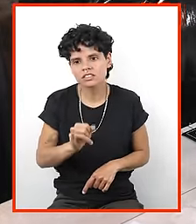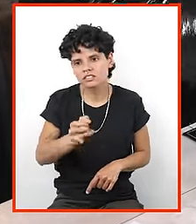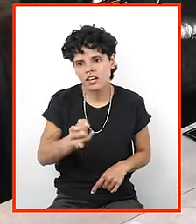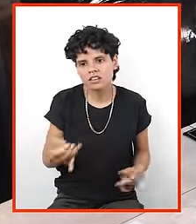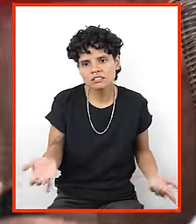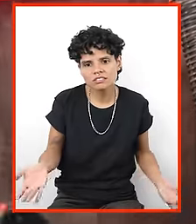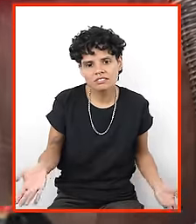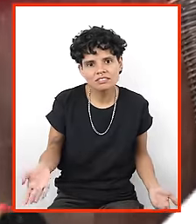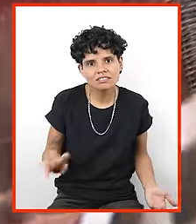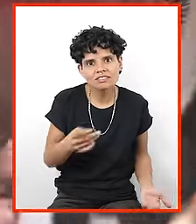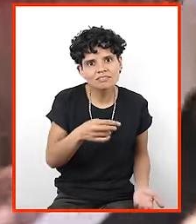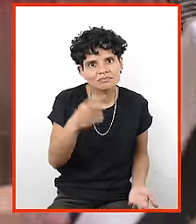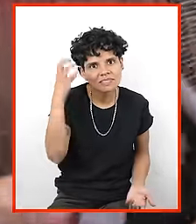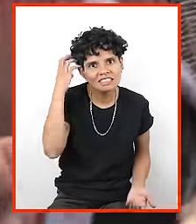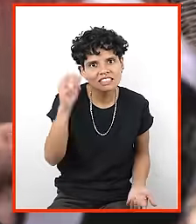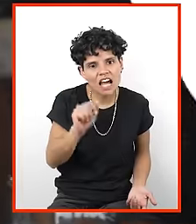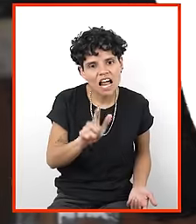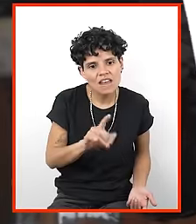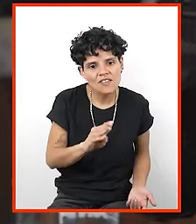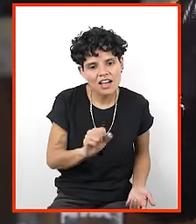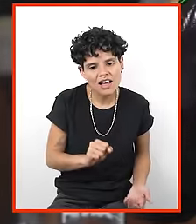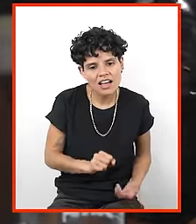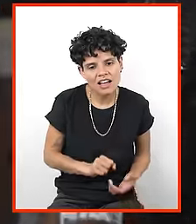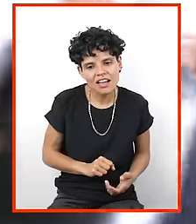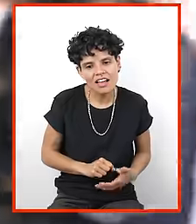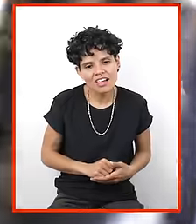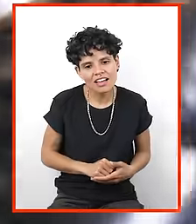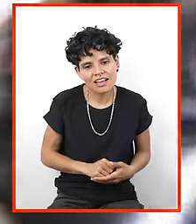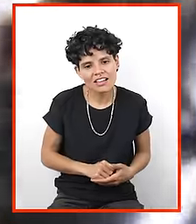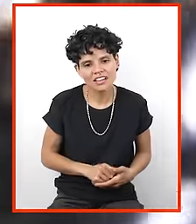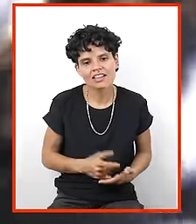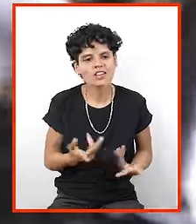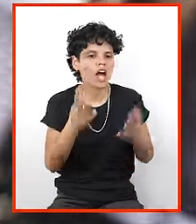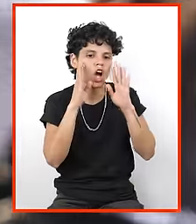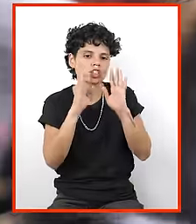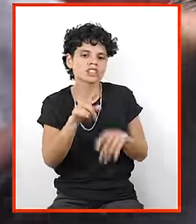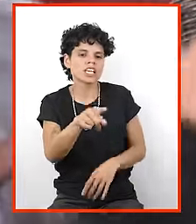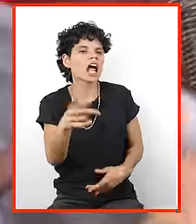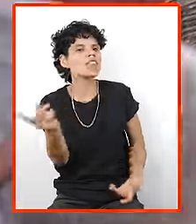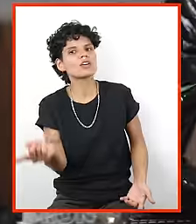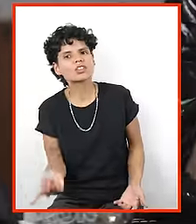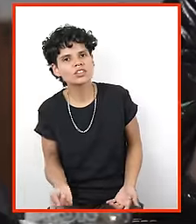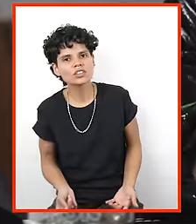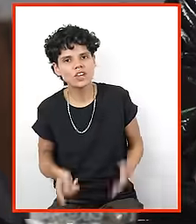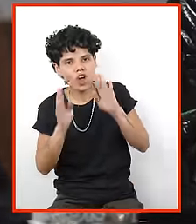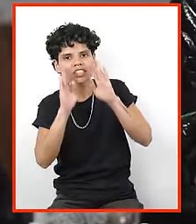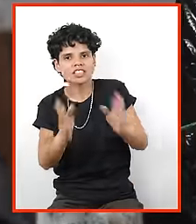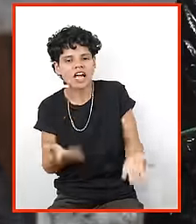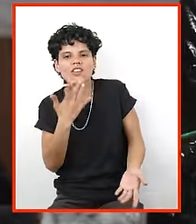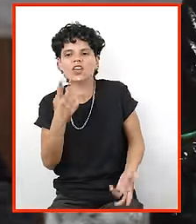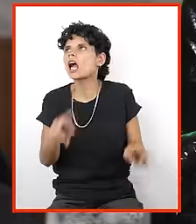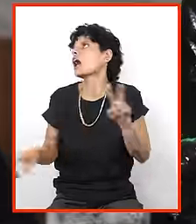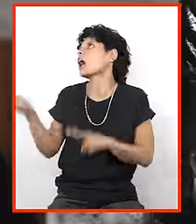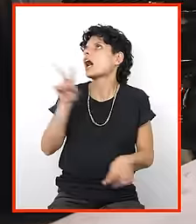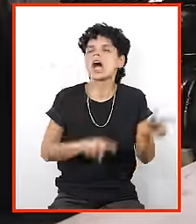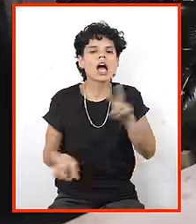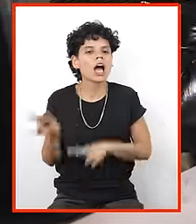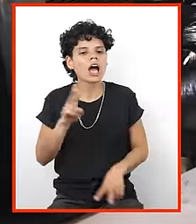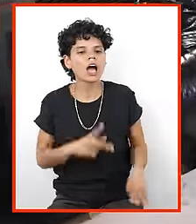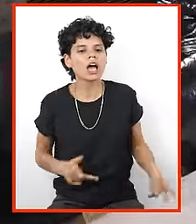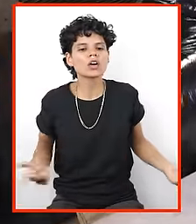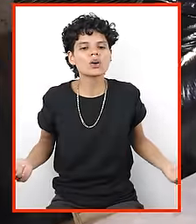la princesa Alba. Aquí está. ¿Estás concentrado o no, weón? ¿Quién tiene que